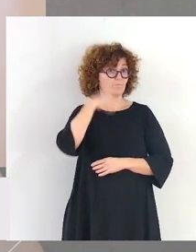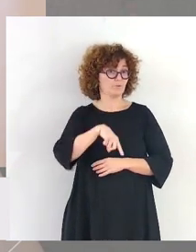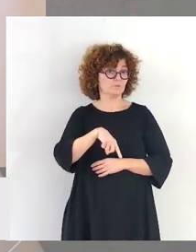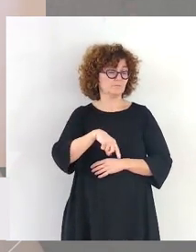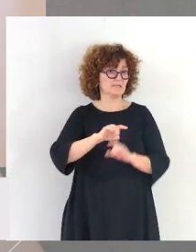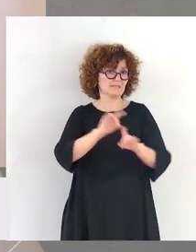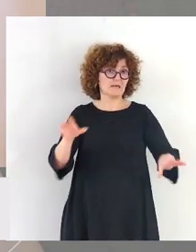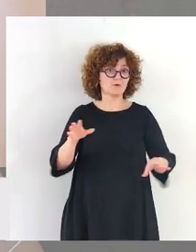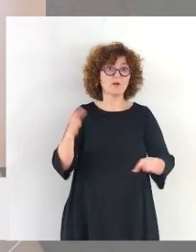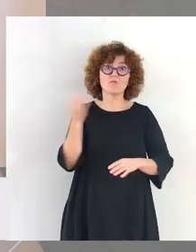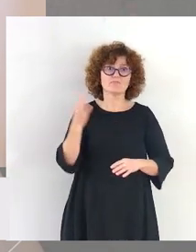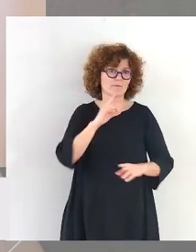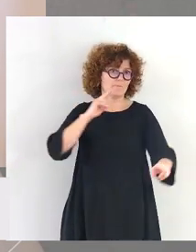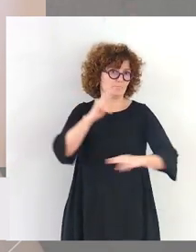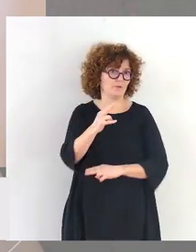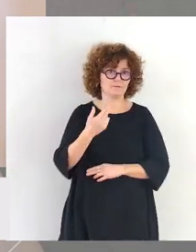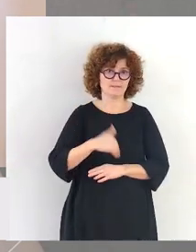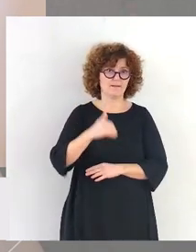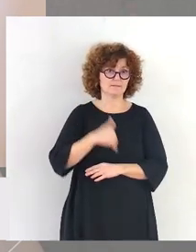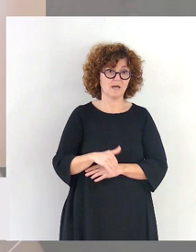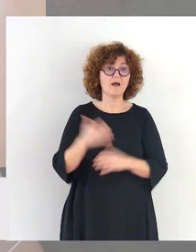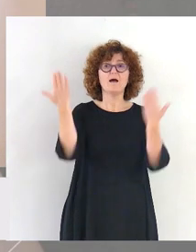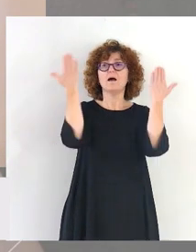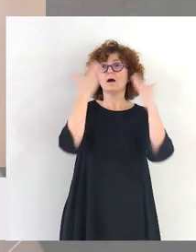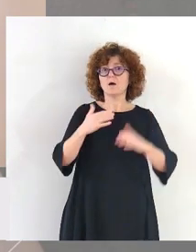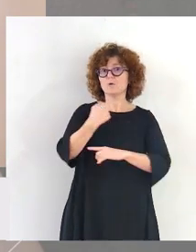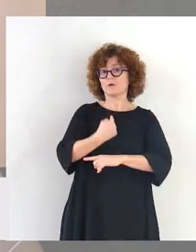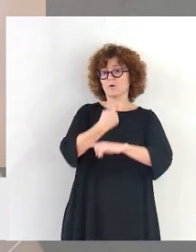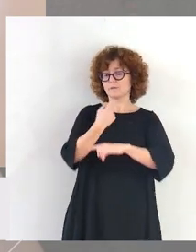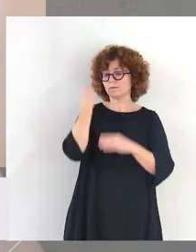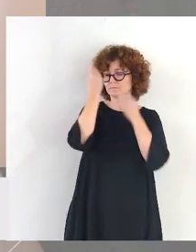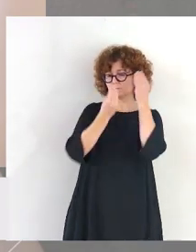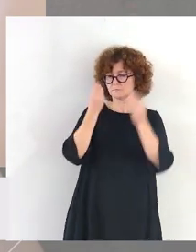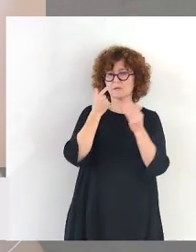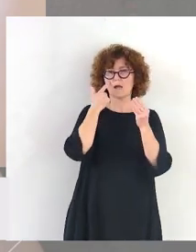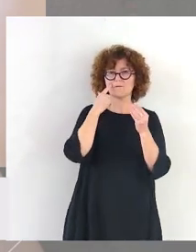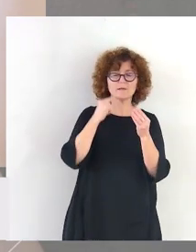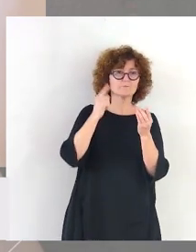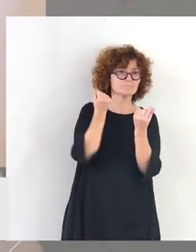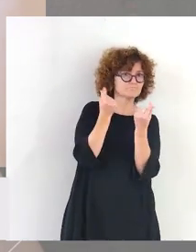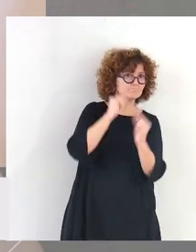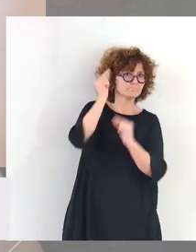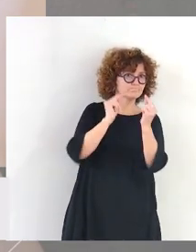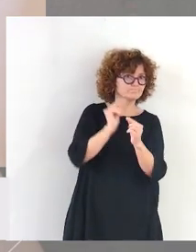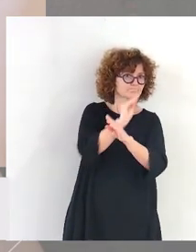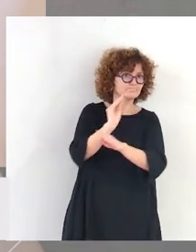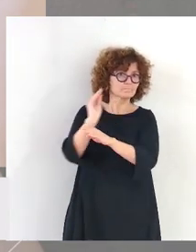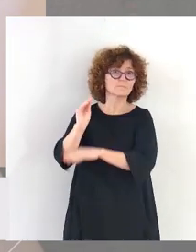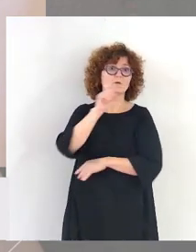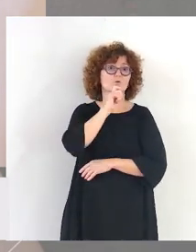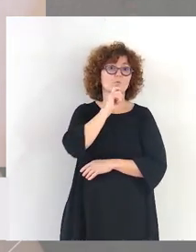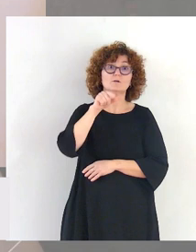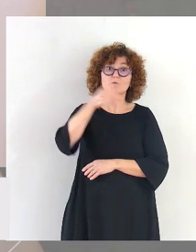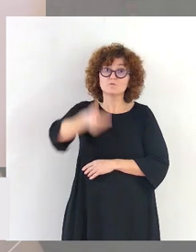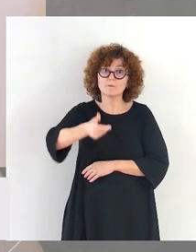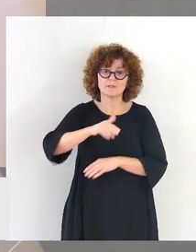actuar y hacerlo ahora Aunque ello nos obligue a repensar la arquitectura financiera internacional imprescindible para